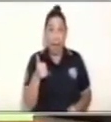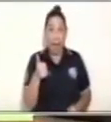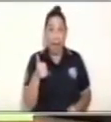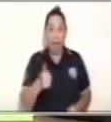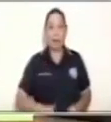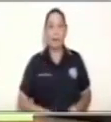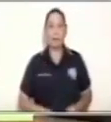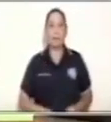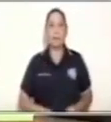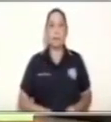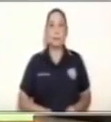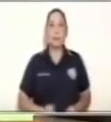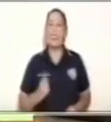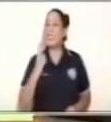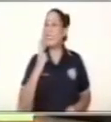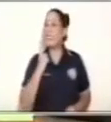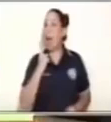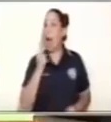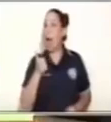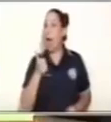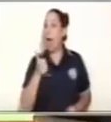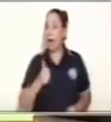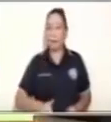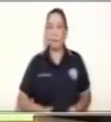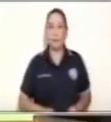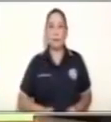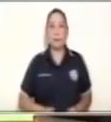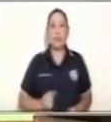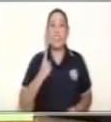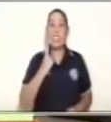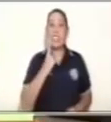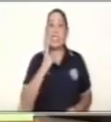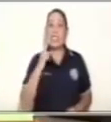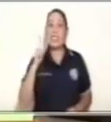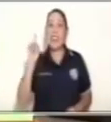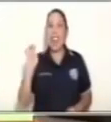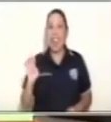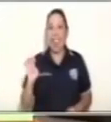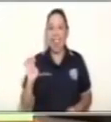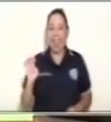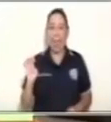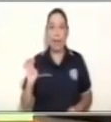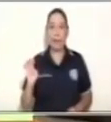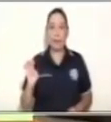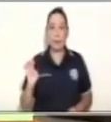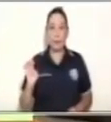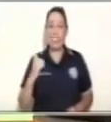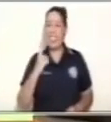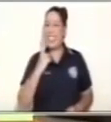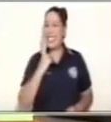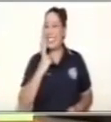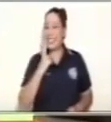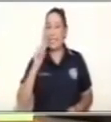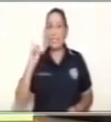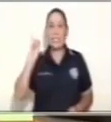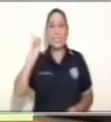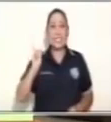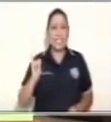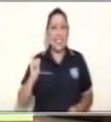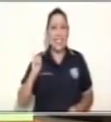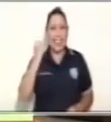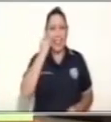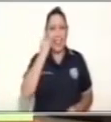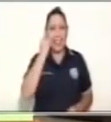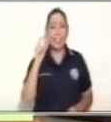A vamos a decir que dice sa. La S. Con la E, se. La S. Con la